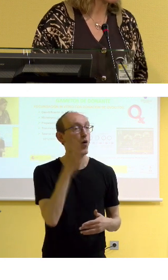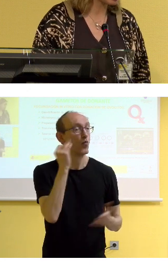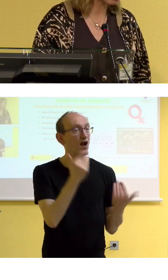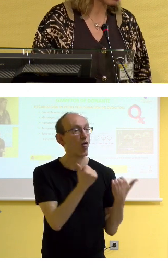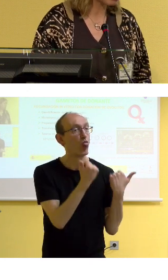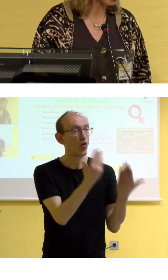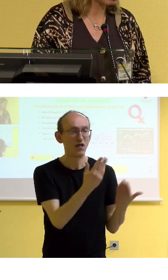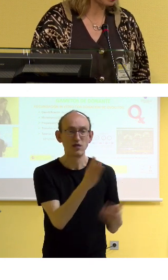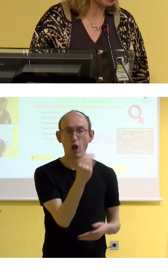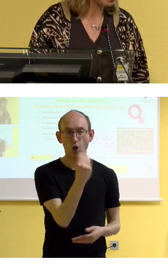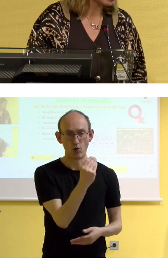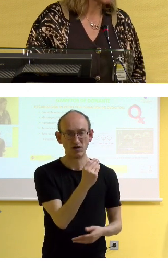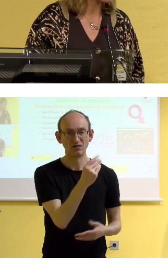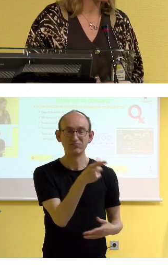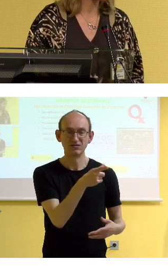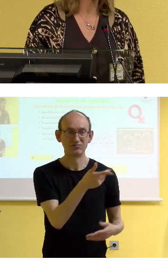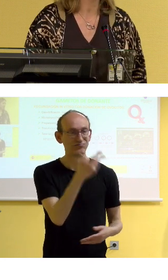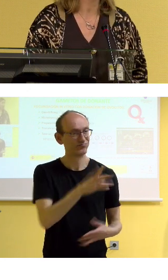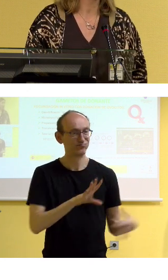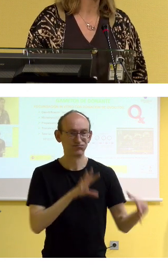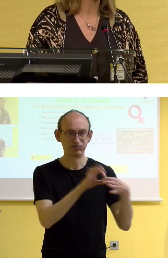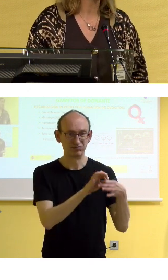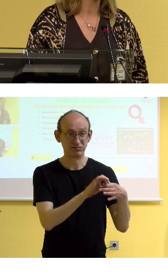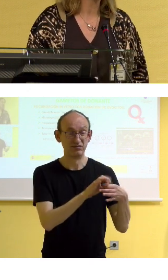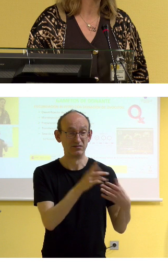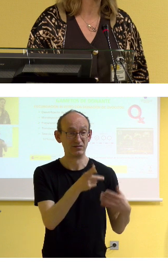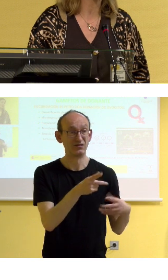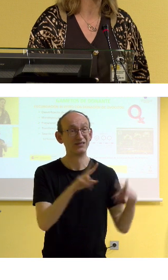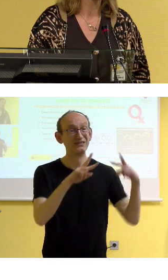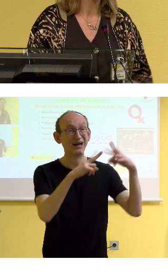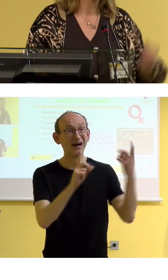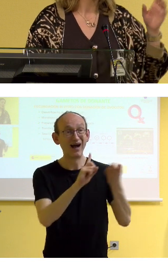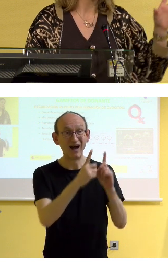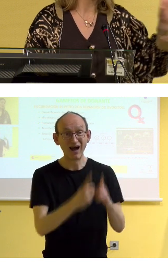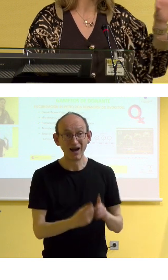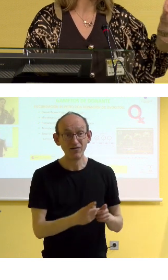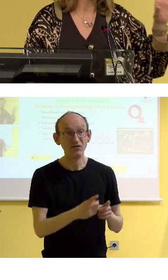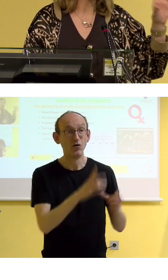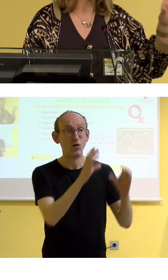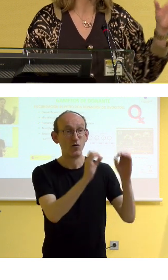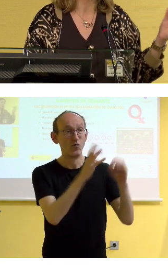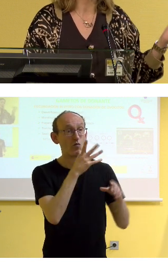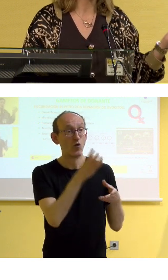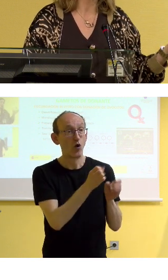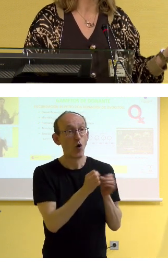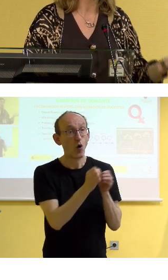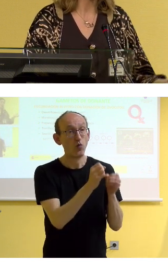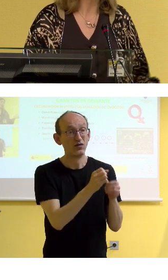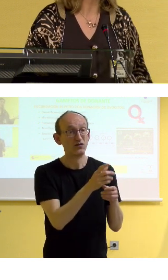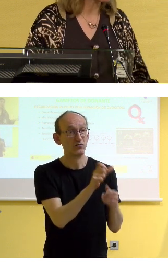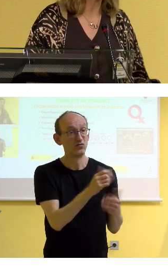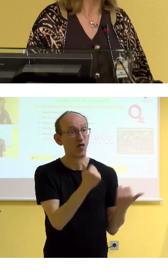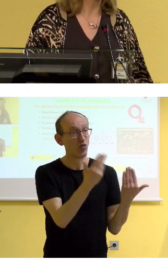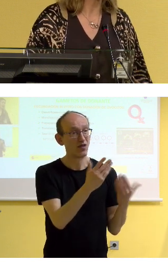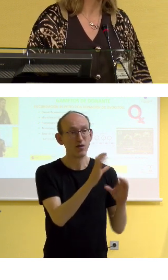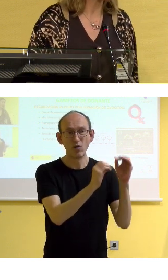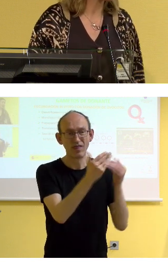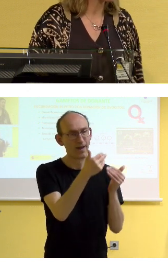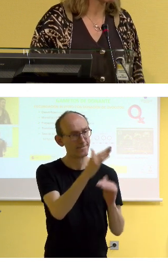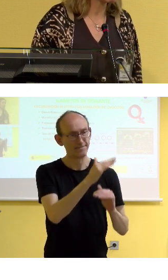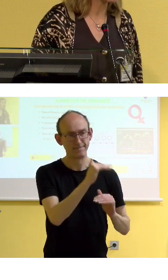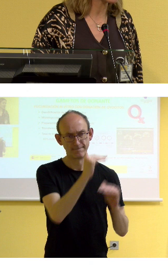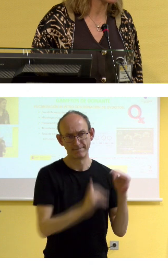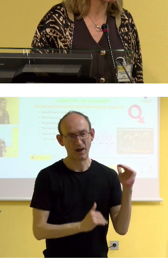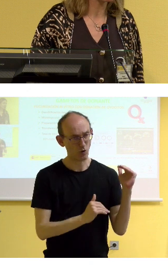muy jóvenes, os vuelvo a repetir. Entonces, la tasa de alteraciones cromosómicas con esos ovocitos de una donante es muy baja. Por eso la